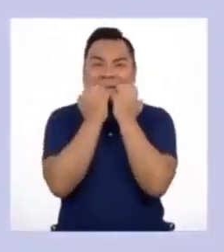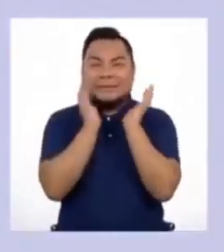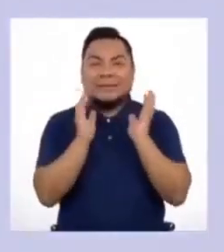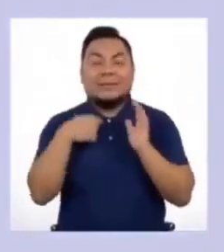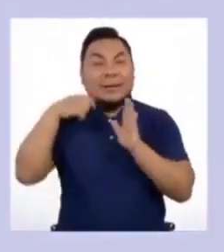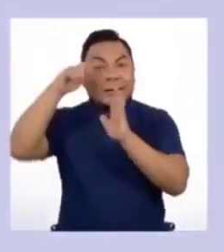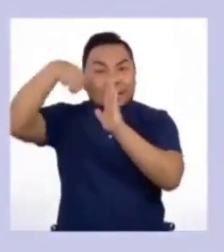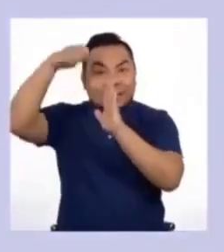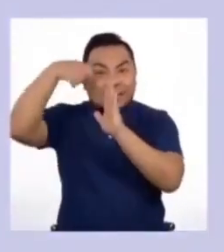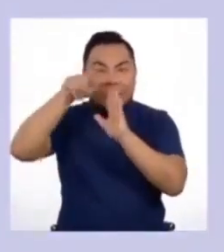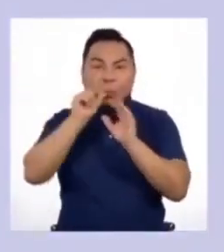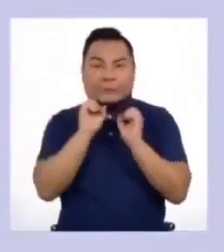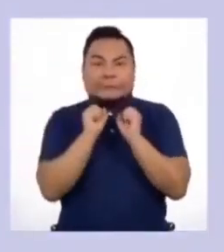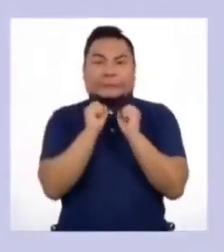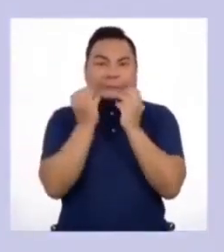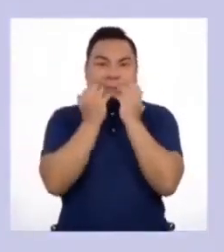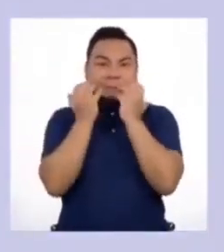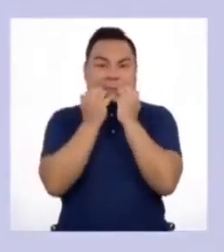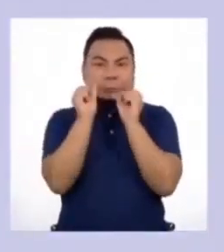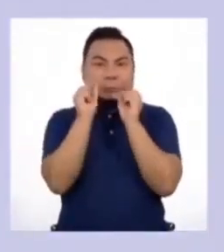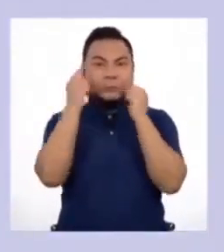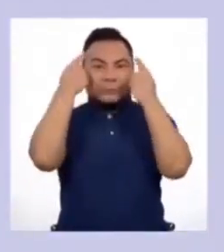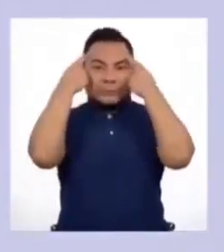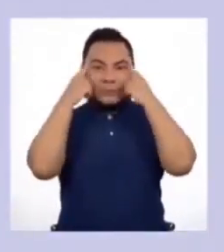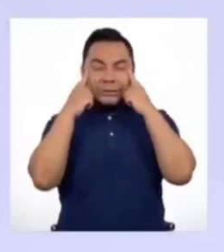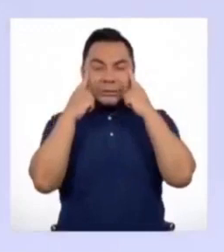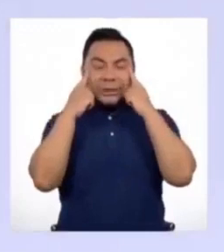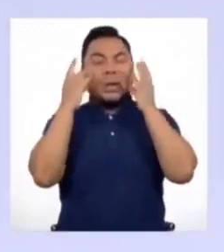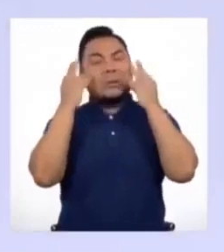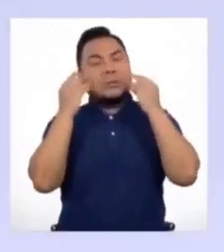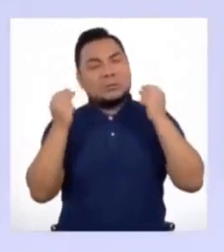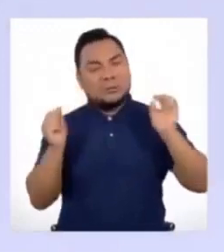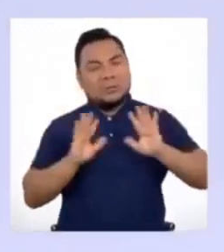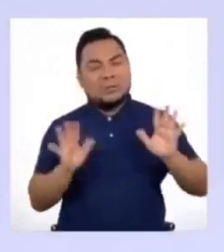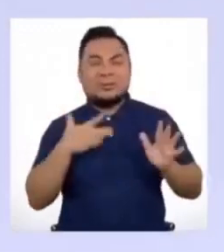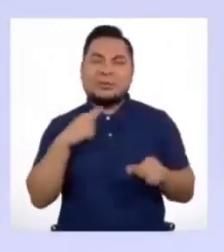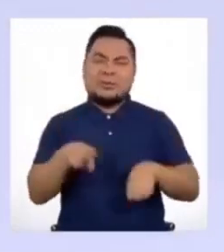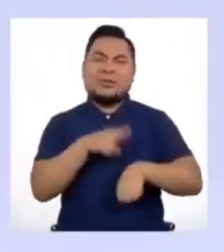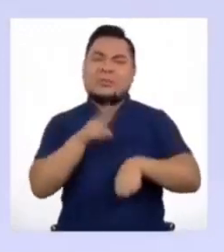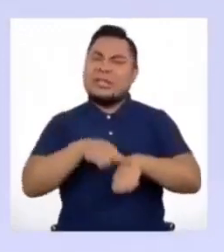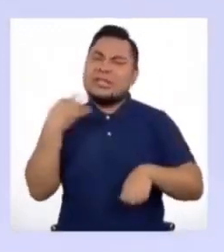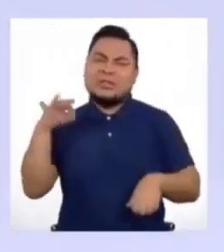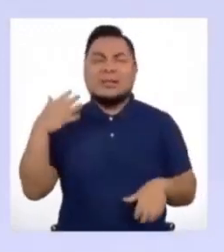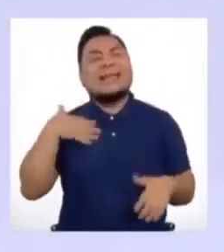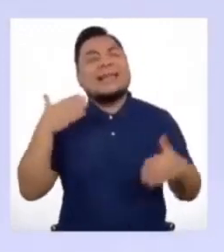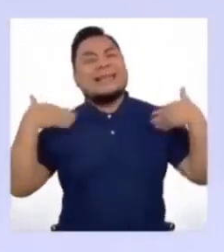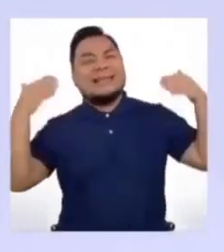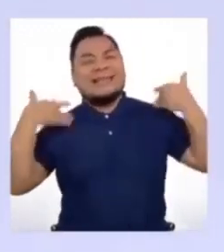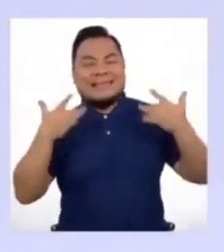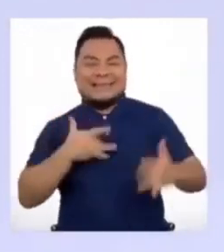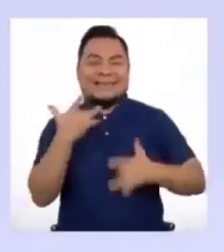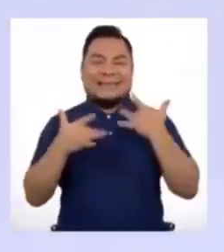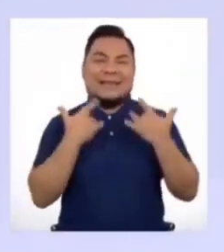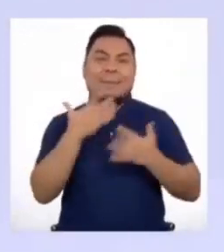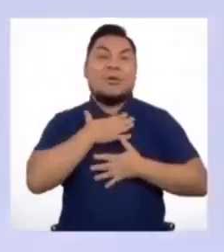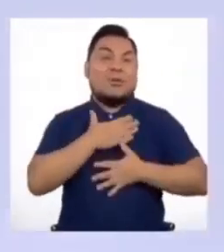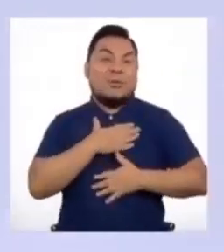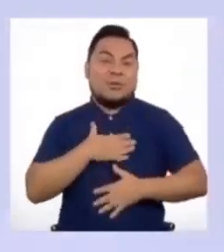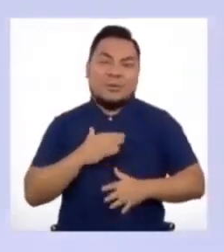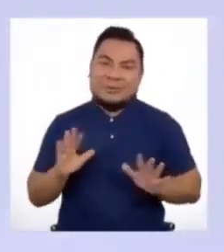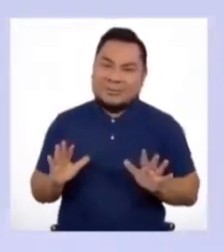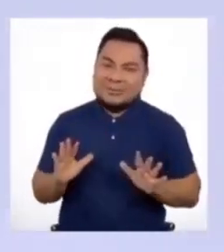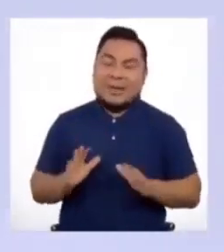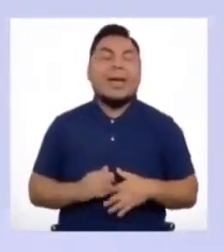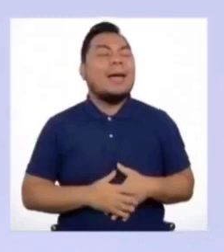grabar me pone un poquito tensa y un poquito nerviosa. Pero normalmente no me siento así, porque normalmente sí estoy alegre y tengo otras sensaciones en mi cuerpo.